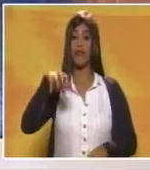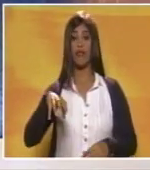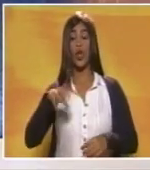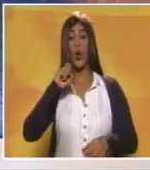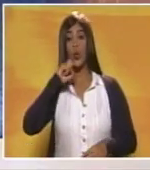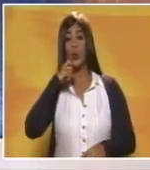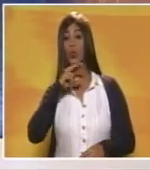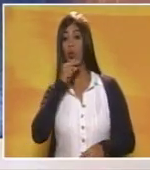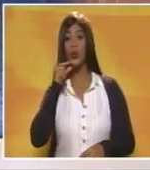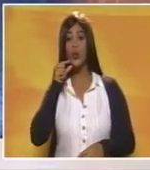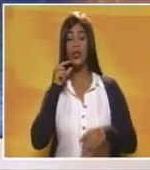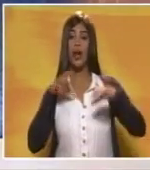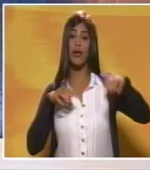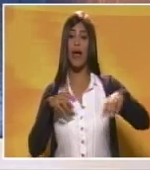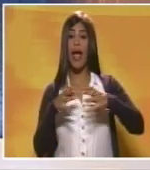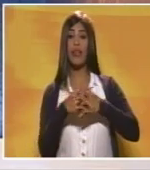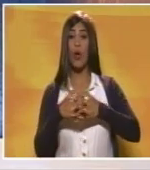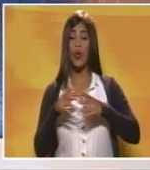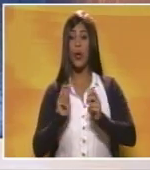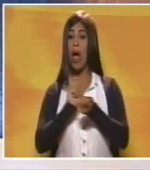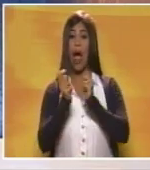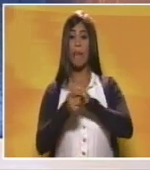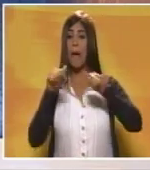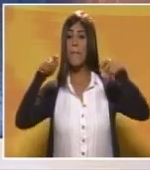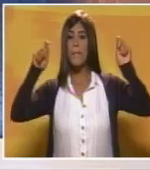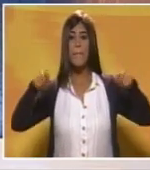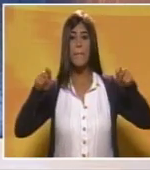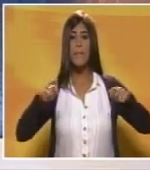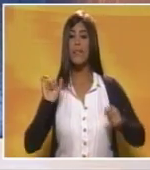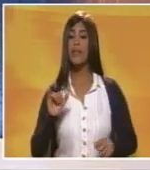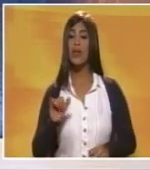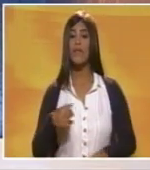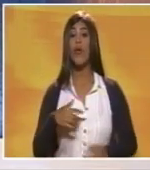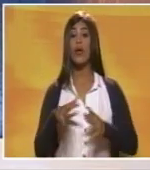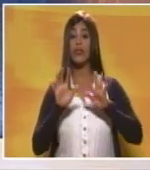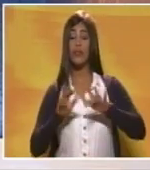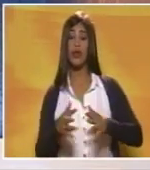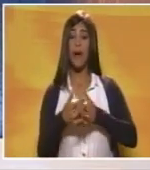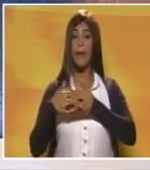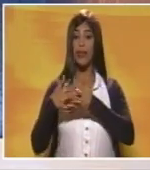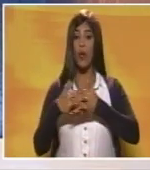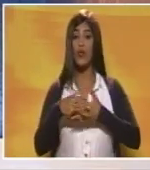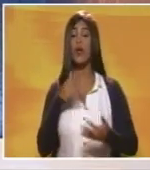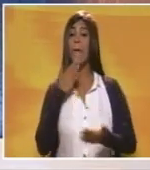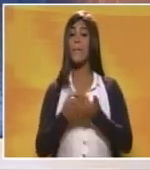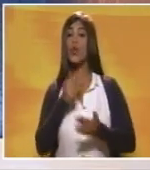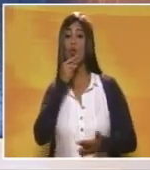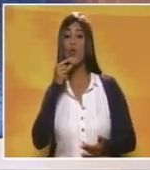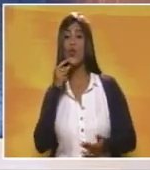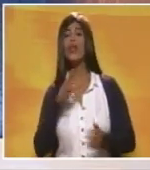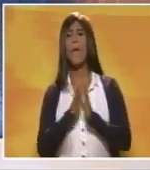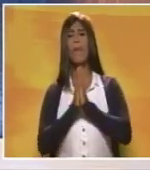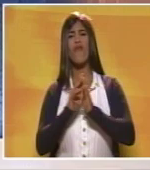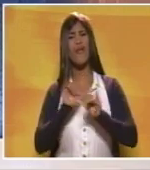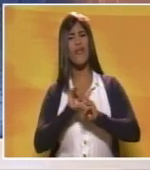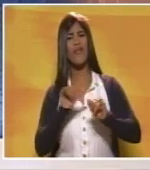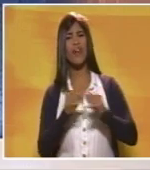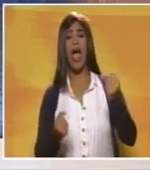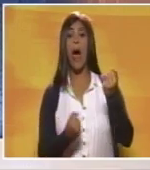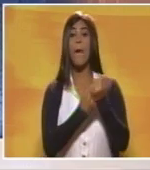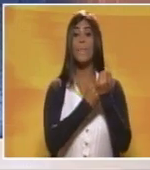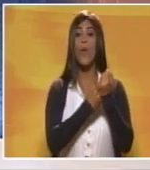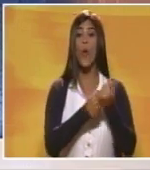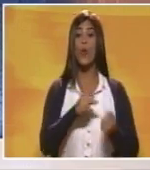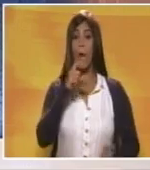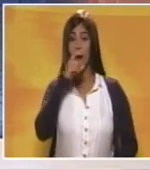Estados Unidos con respecto a Venezuela no han cambiado. El secretario de Estado de Estados Unidos, Mike Pompeo, exigió a Rusia que cese su apoyo al presidente Nicolás